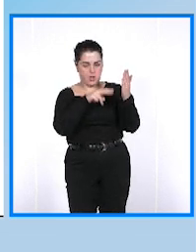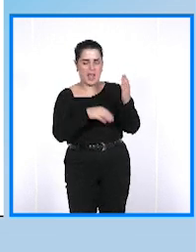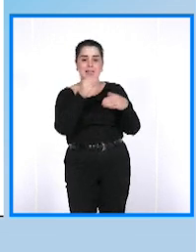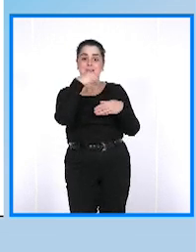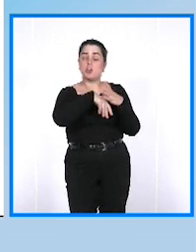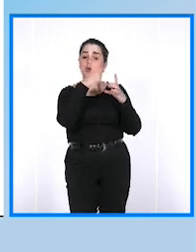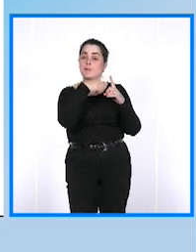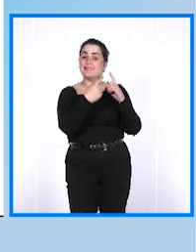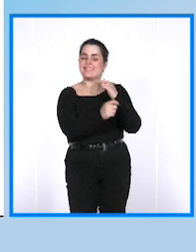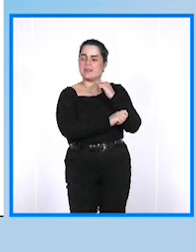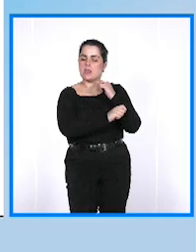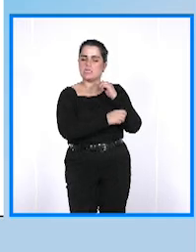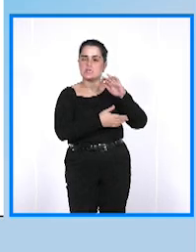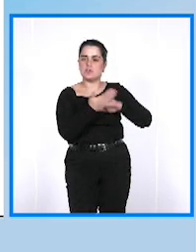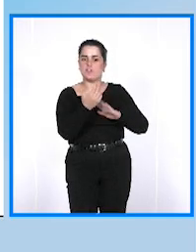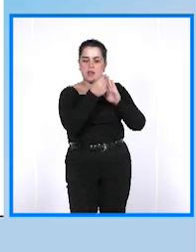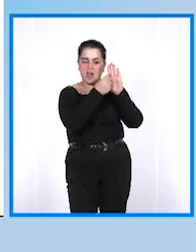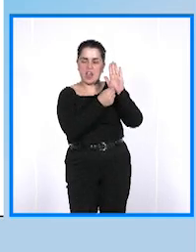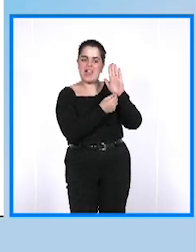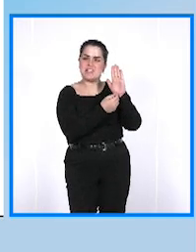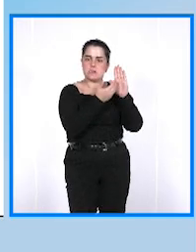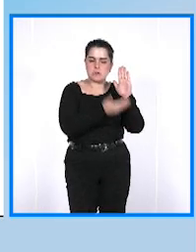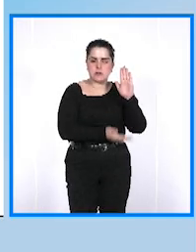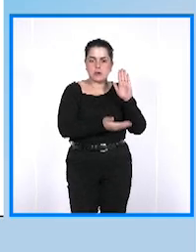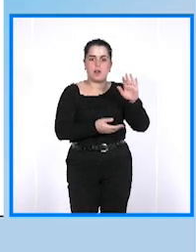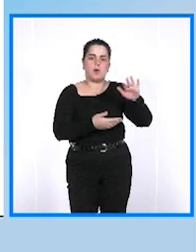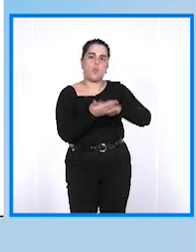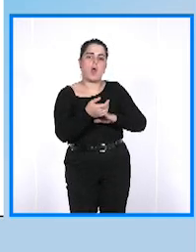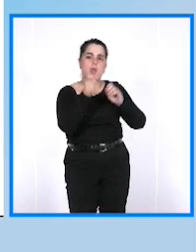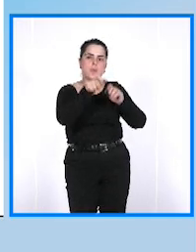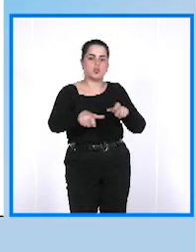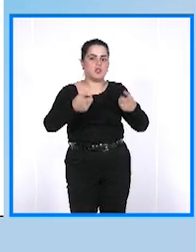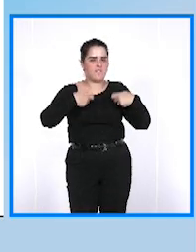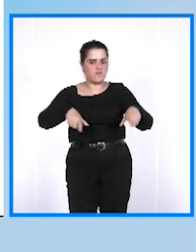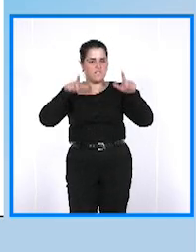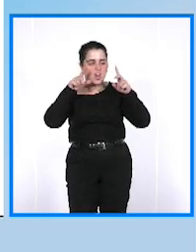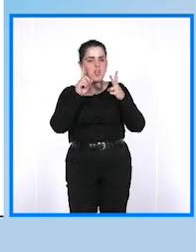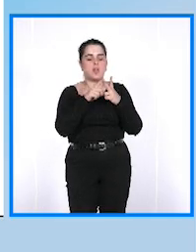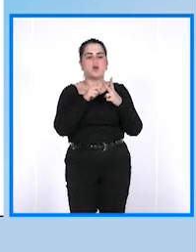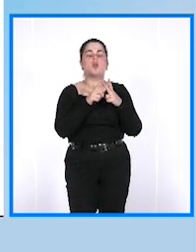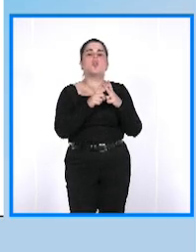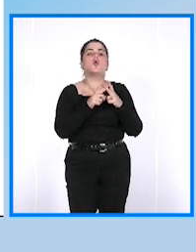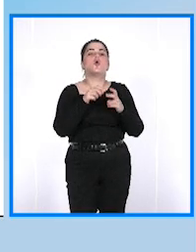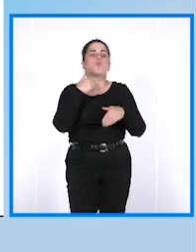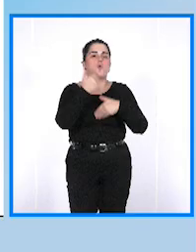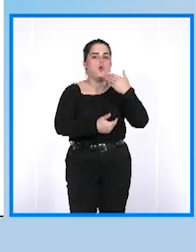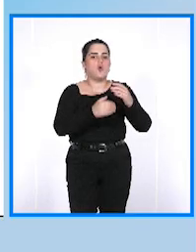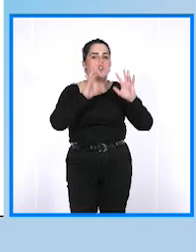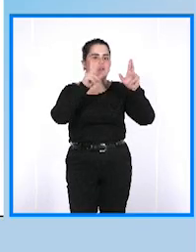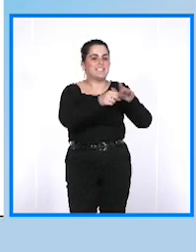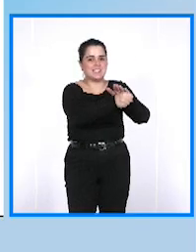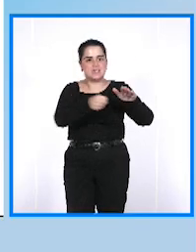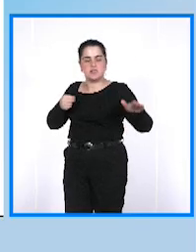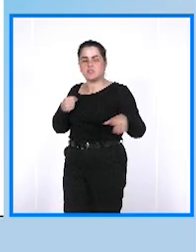nivel que tenemos elementos críticos como son el enfoque centrado a la persona los procesos de desinstitucionalización son las